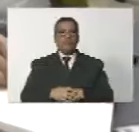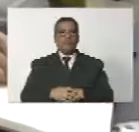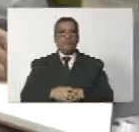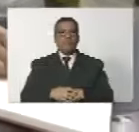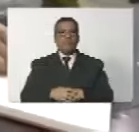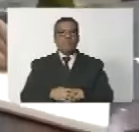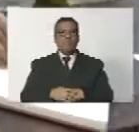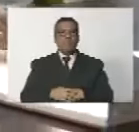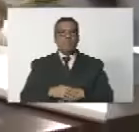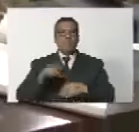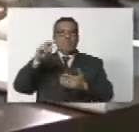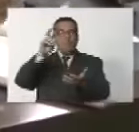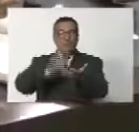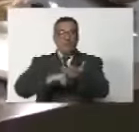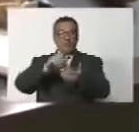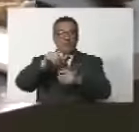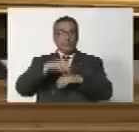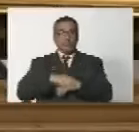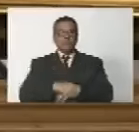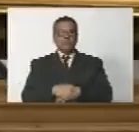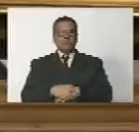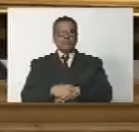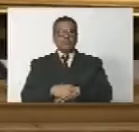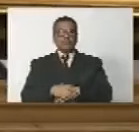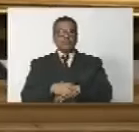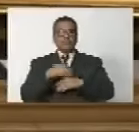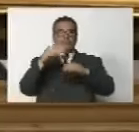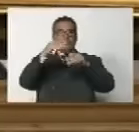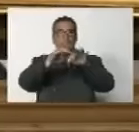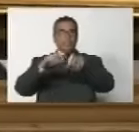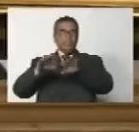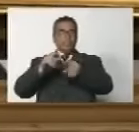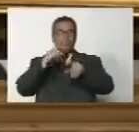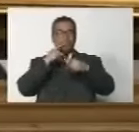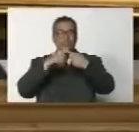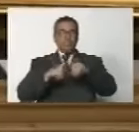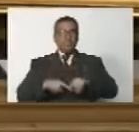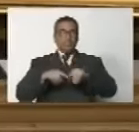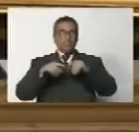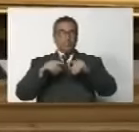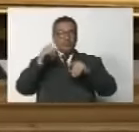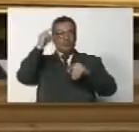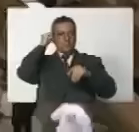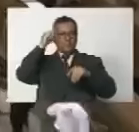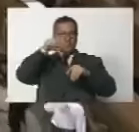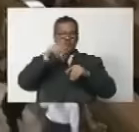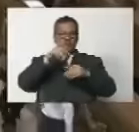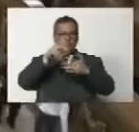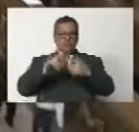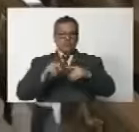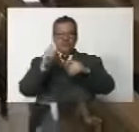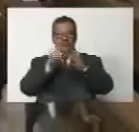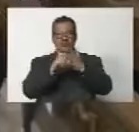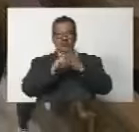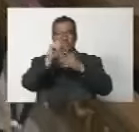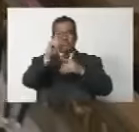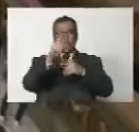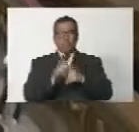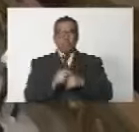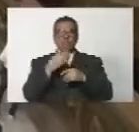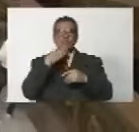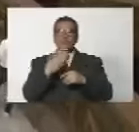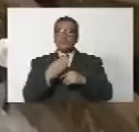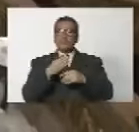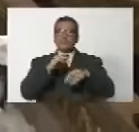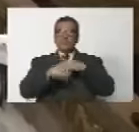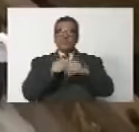Queda aprobado. Ciudadana secretaria, sírvase dar lectura a la cuenta. Punto número 1.